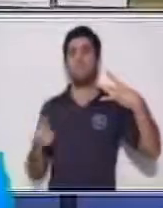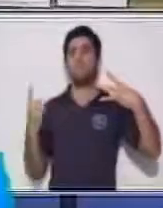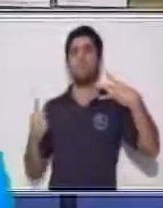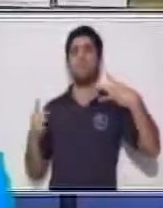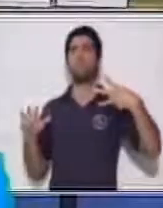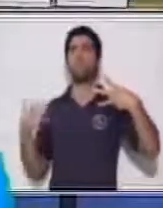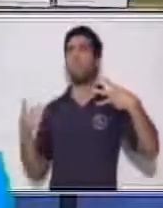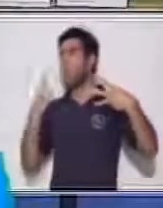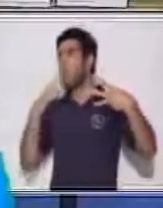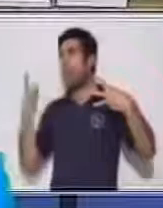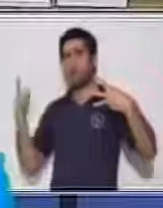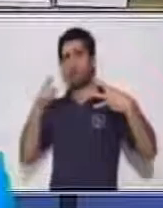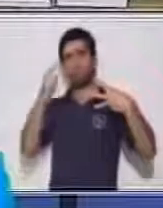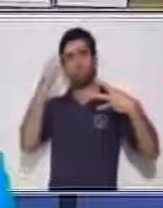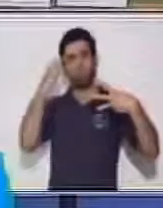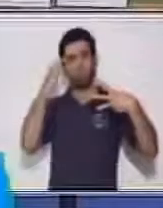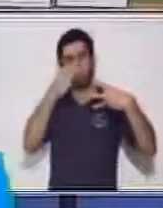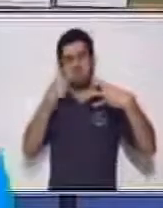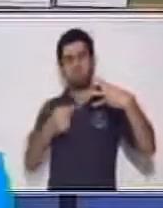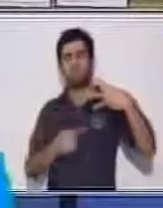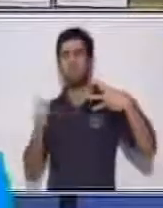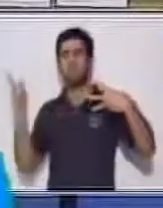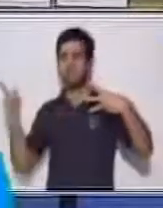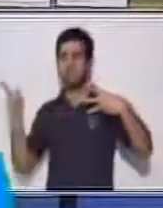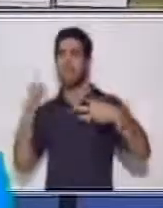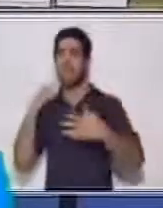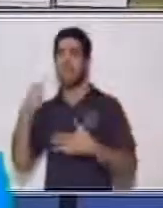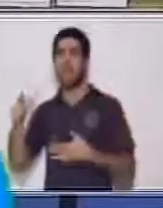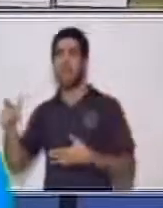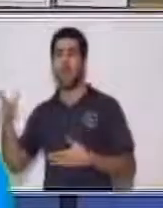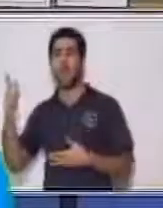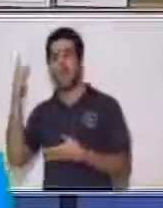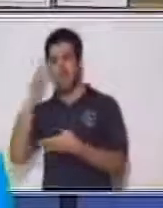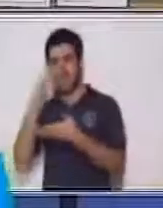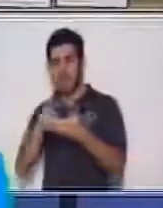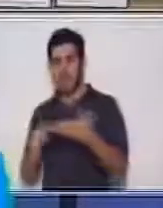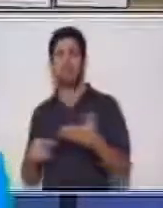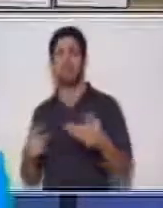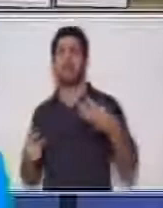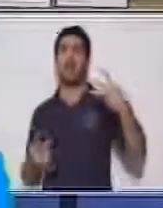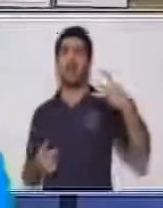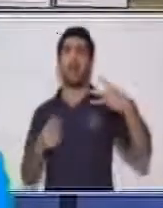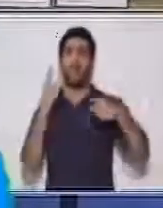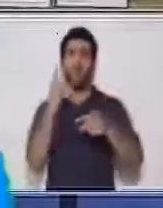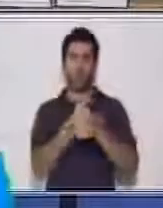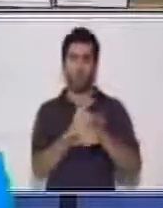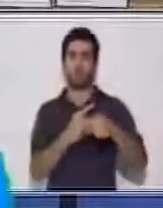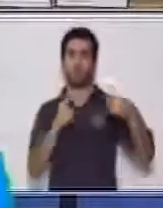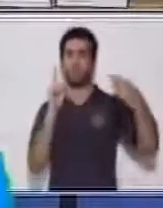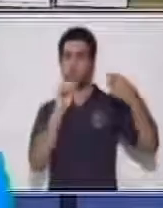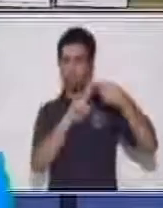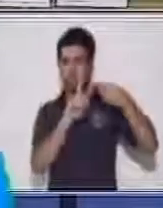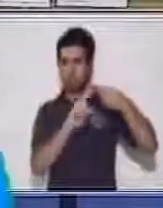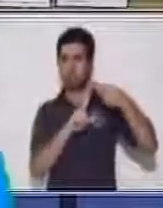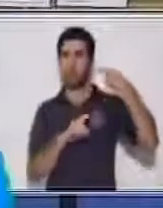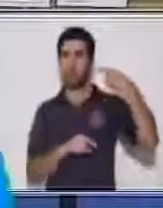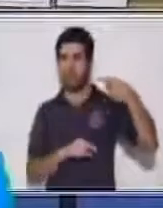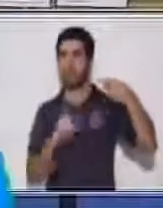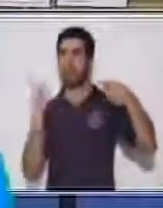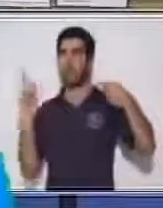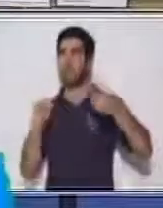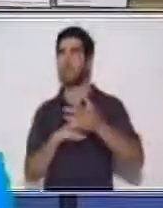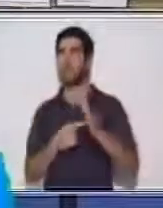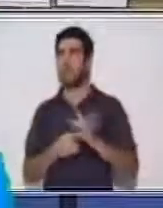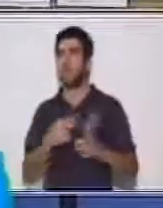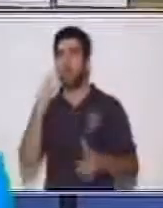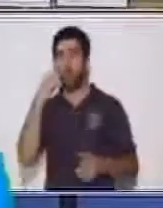¿cuál de estos 3 puede ser un lenguaje de tipo literario? Exacto, es este. Sus ojos brillaban